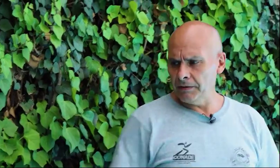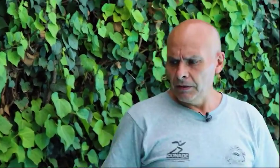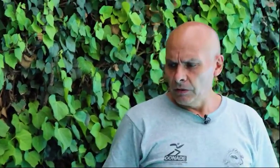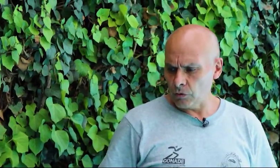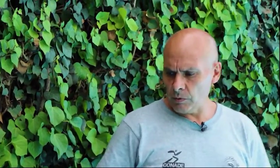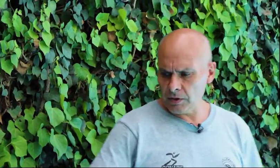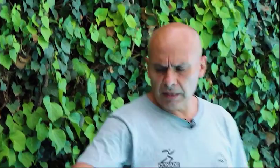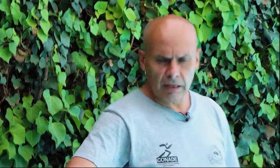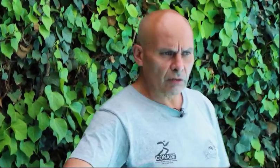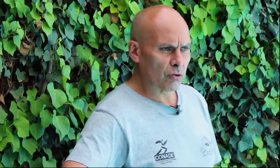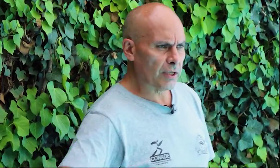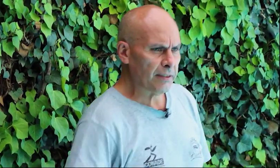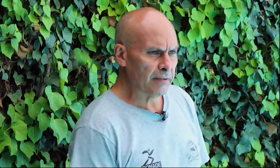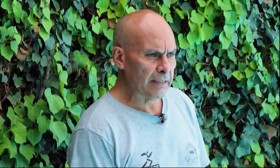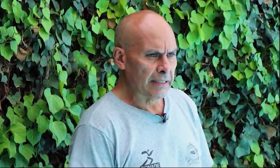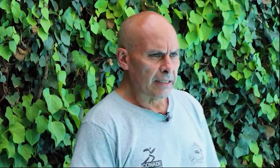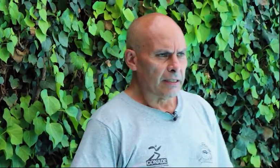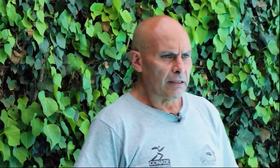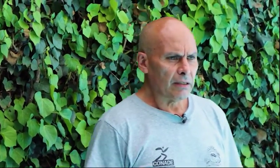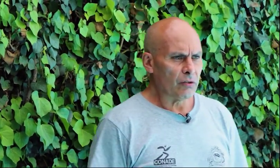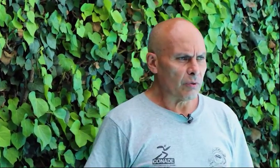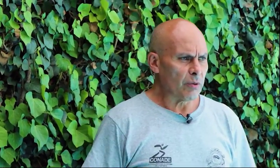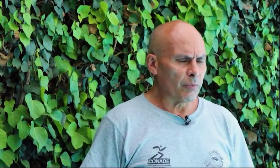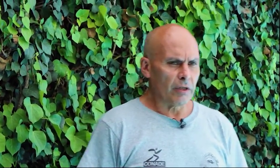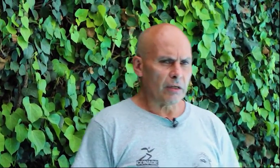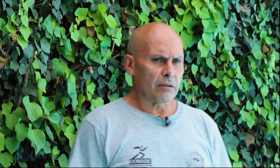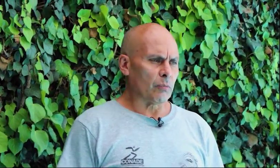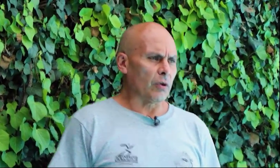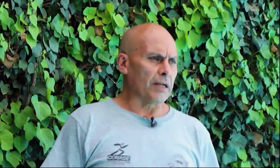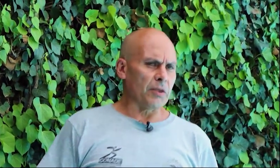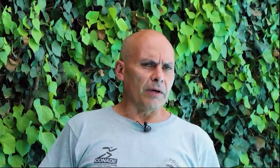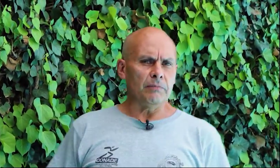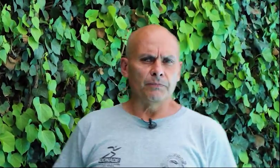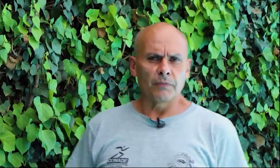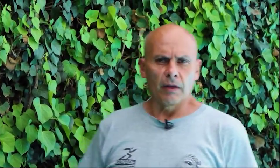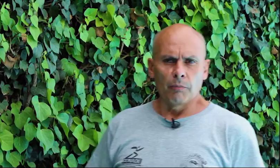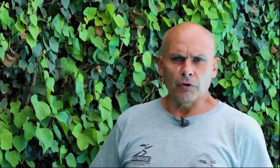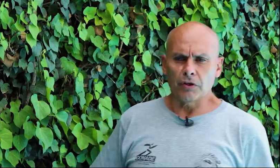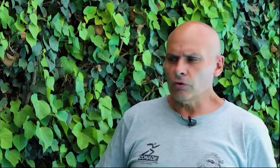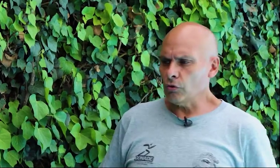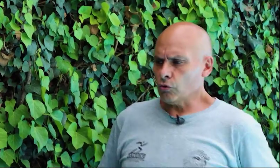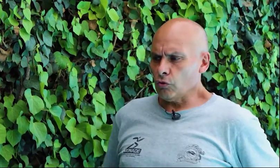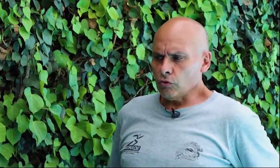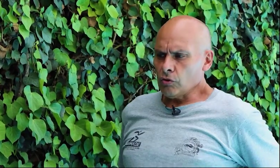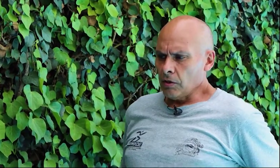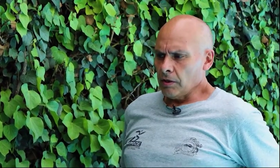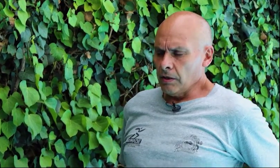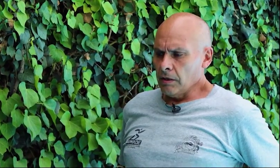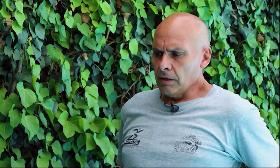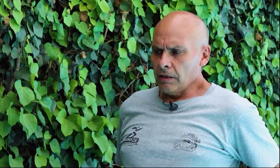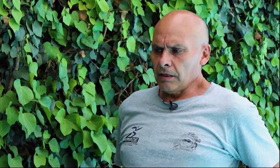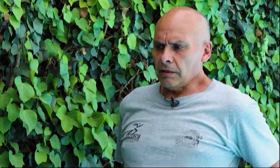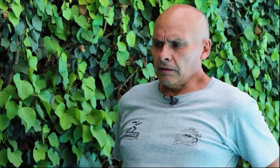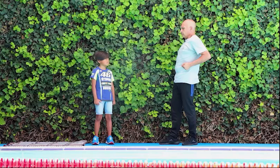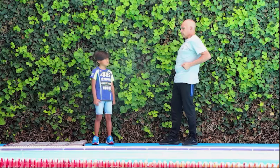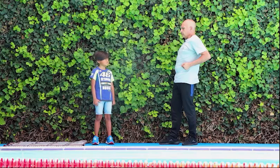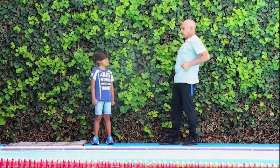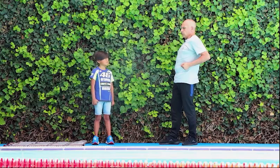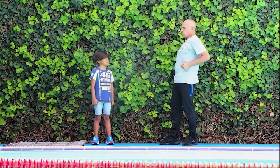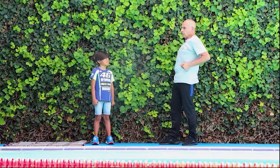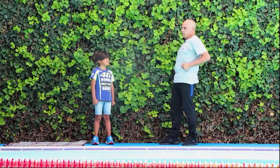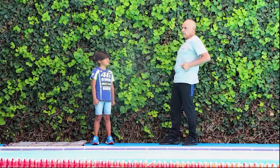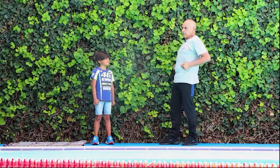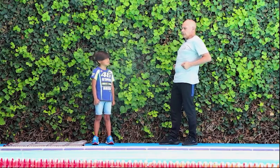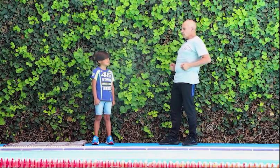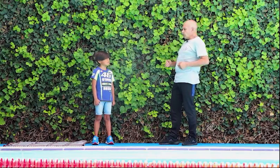hacer, Yair? Nos vamos a acostar y nos vamos a poner boca arriba, poniendo los codos